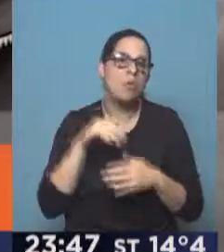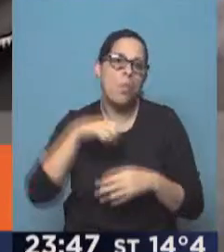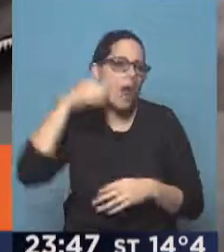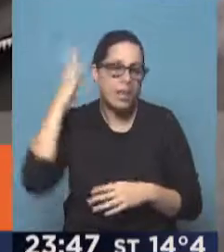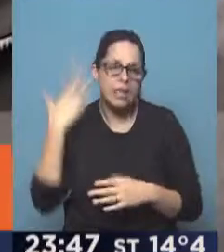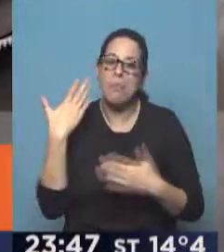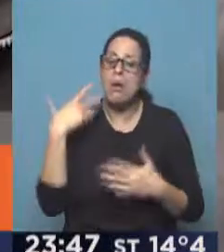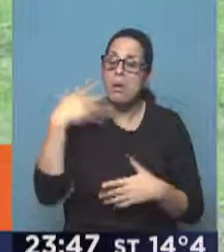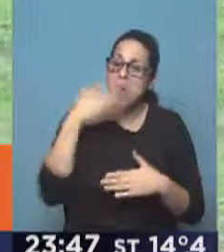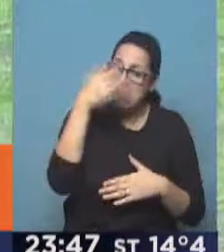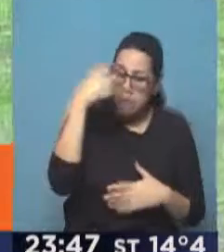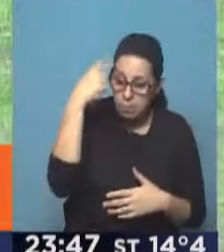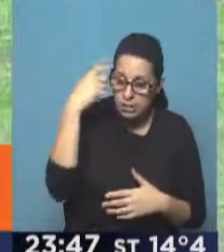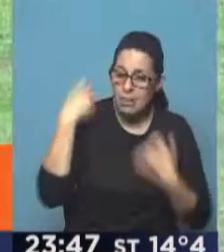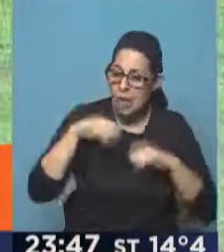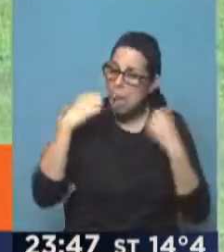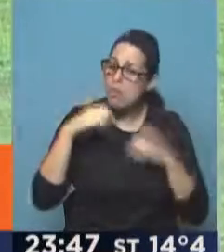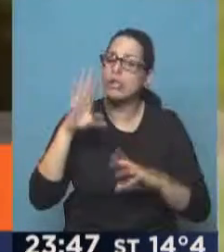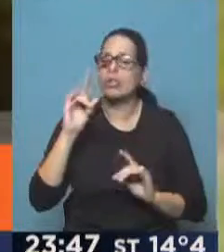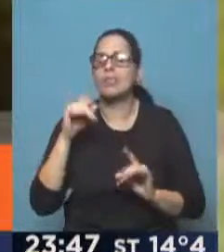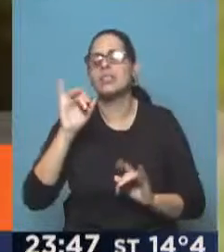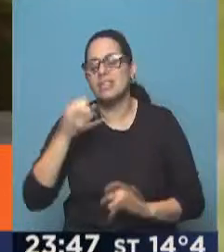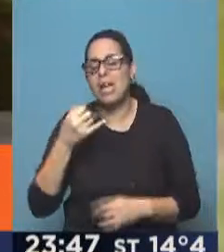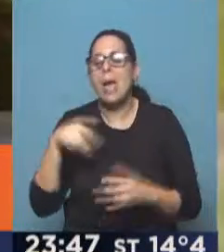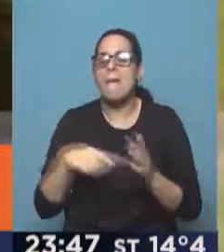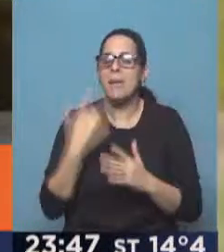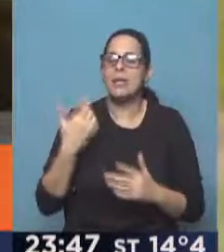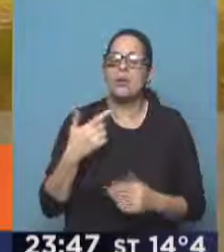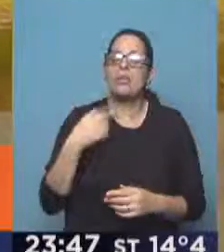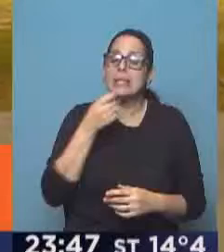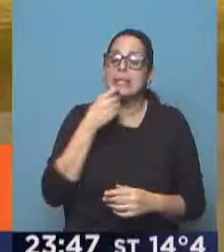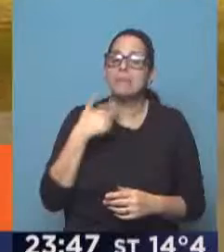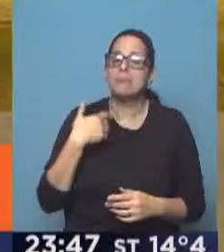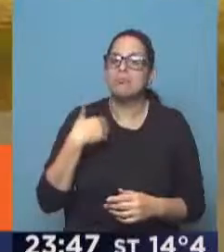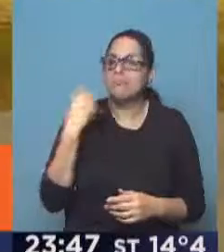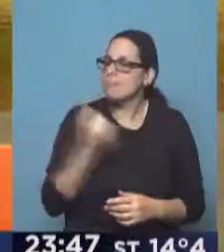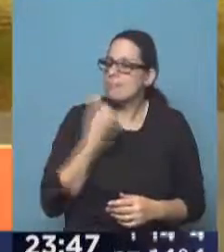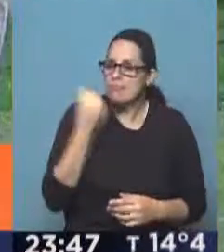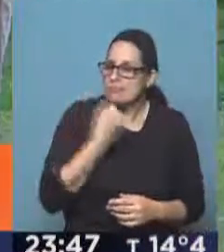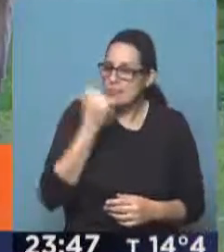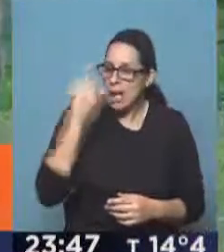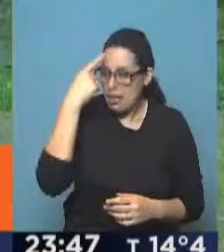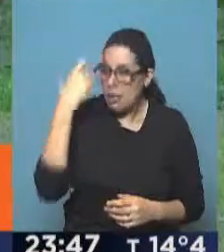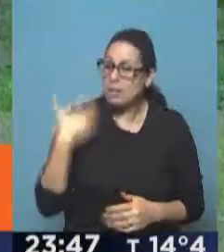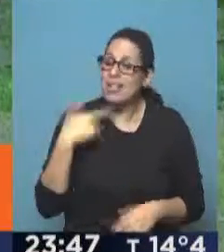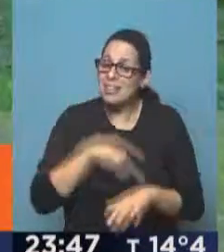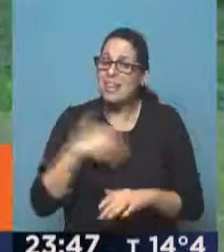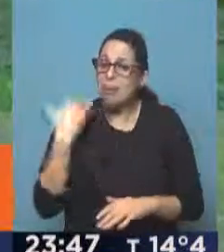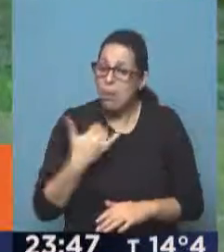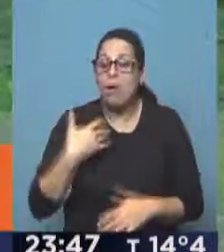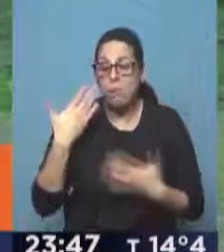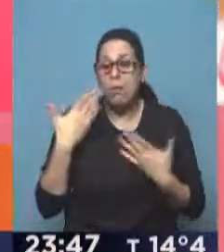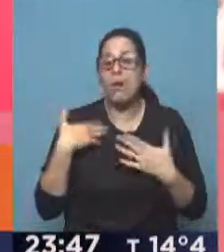edad, y es un deporte que sí, que es difícil, pero si uno tiene la constancia y el tiempo necesario lo puede